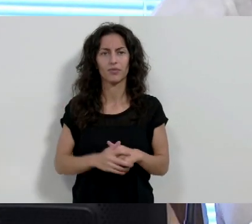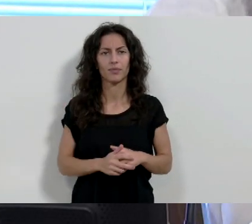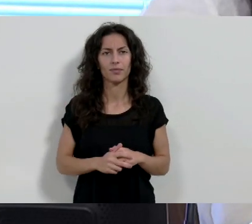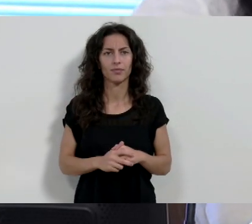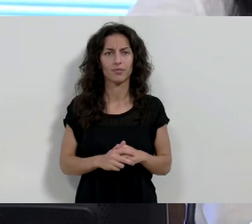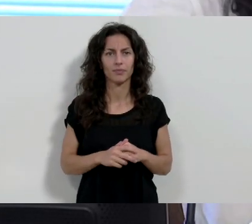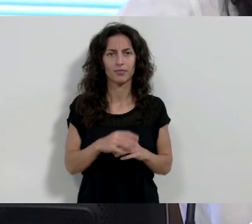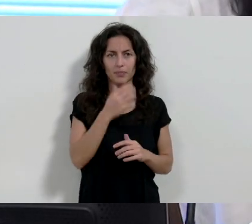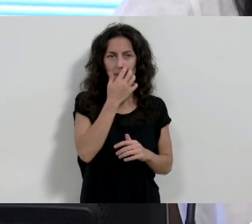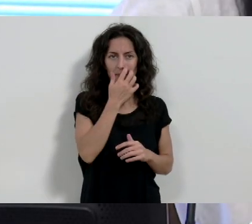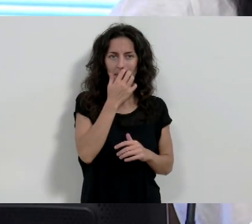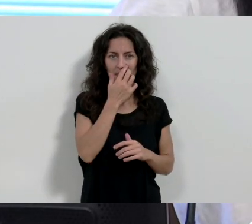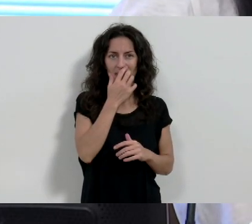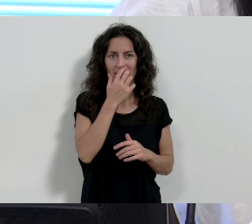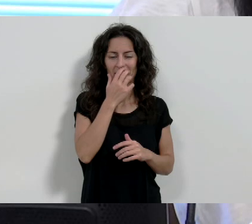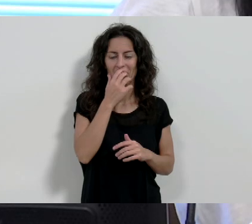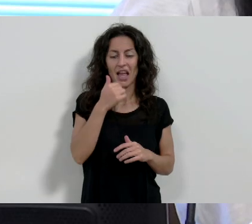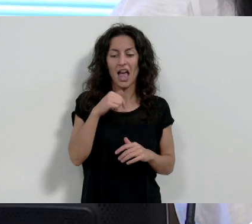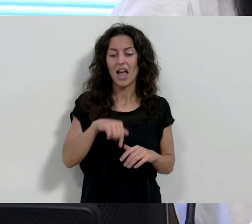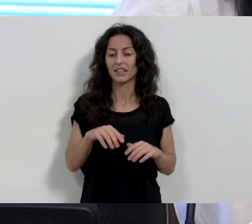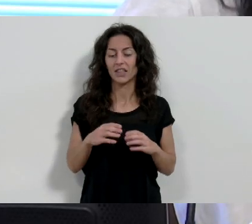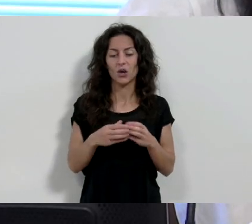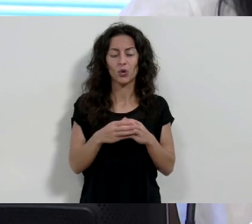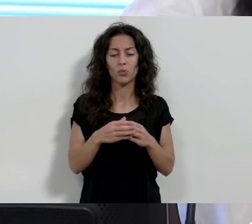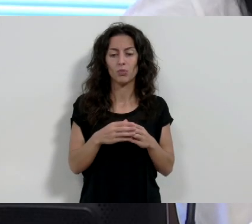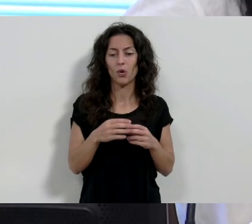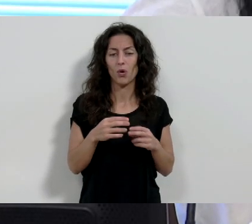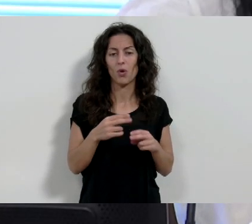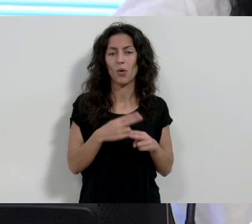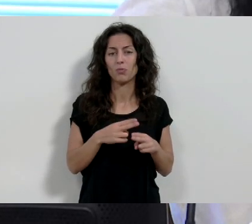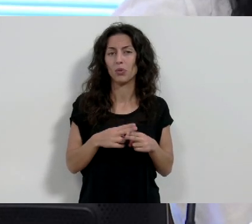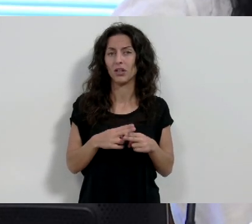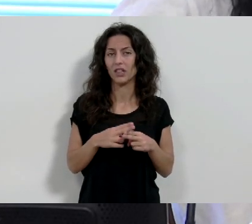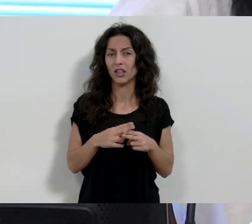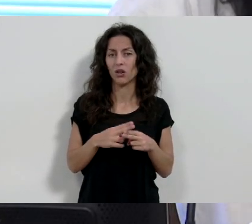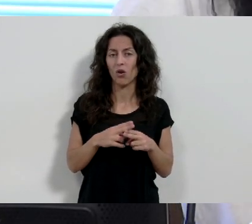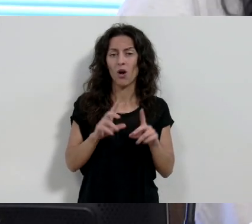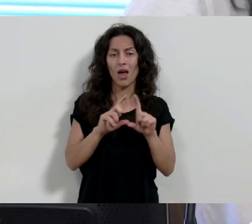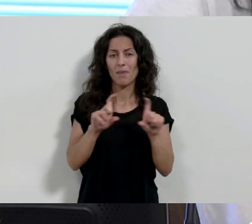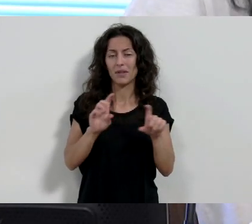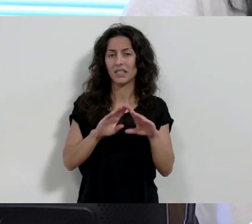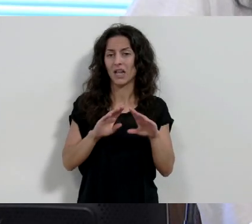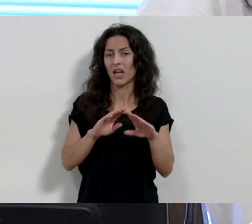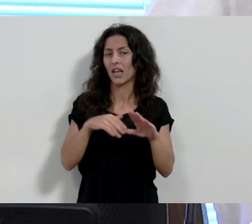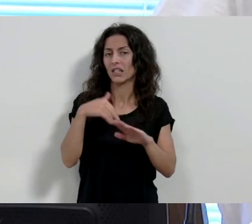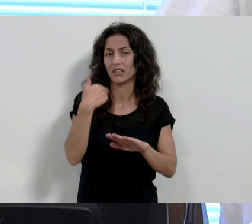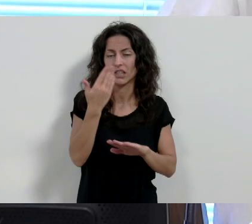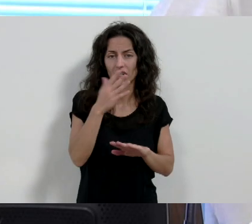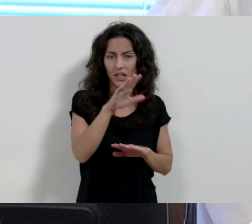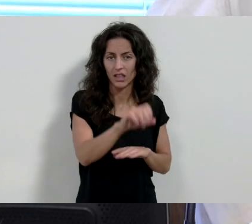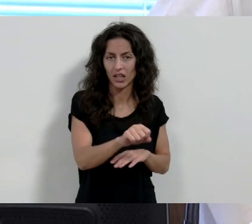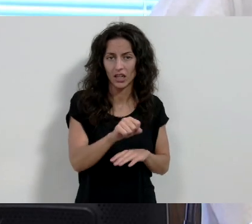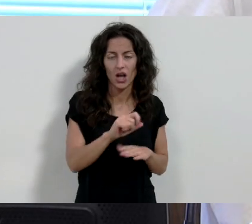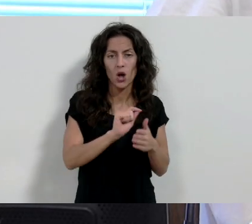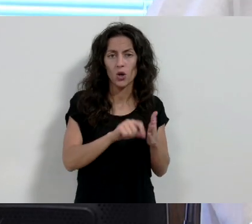para externalizar el servicio. Si no, no estaríamos de acuerdo con esto. Puede que el Partido Popular lo haya planteado en ese sentido, pero nosotros pensamos que los